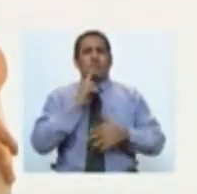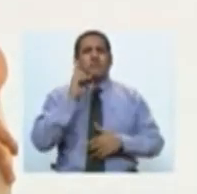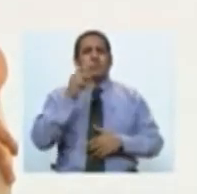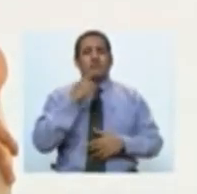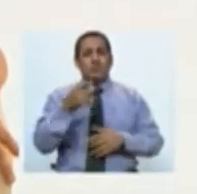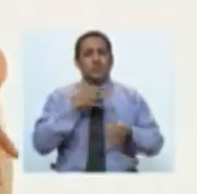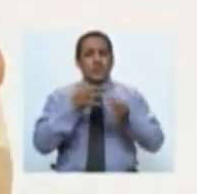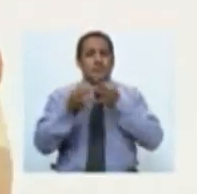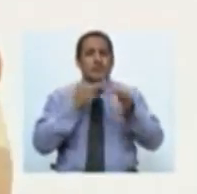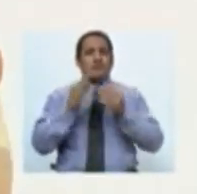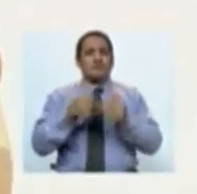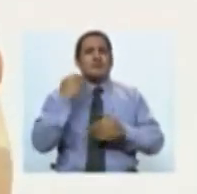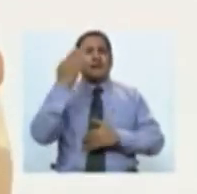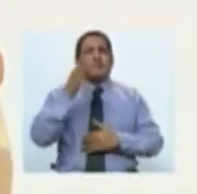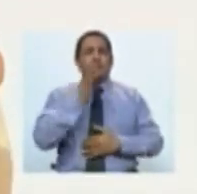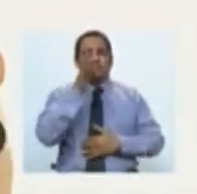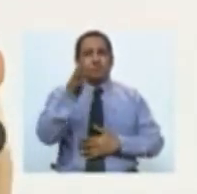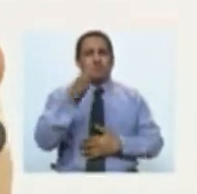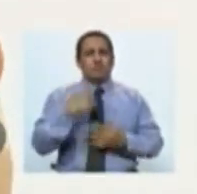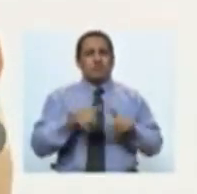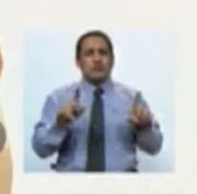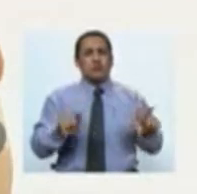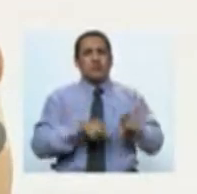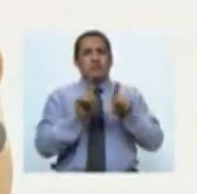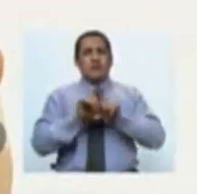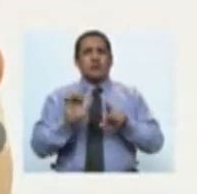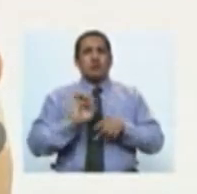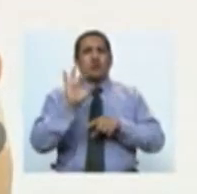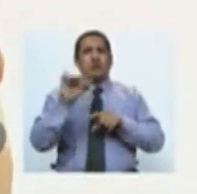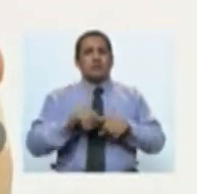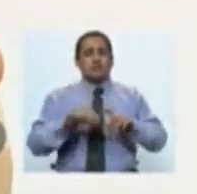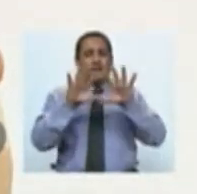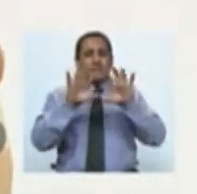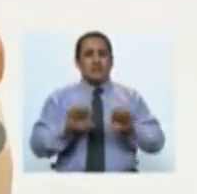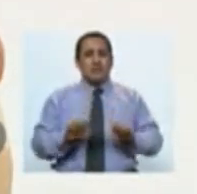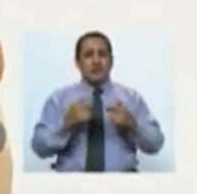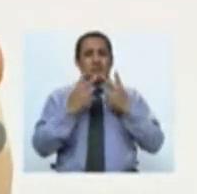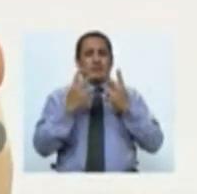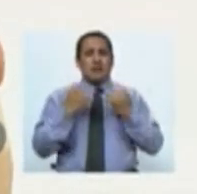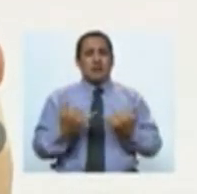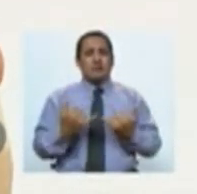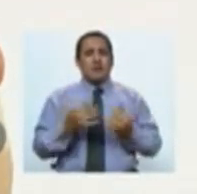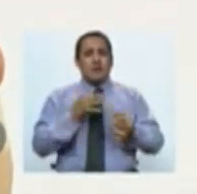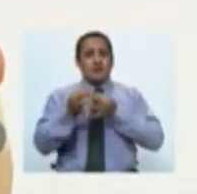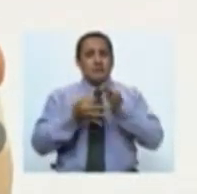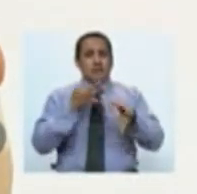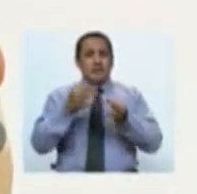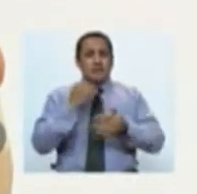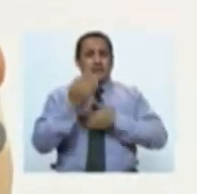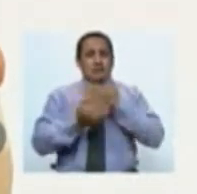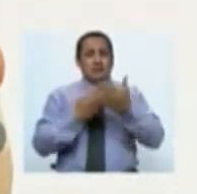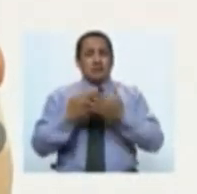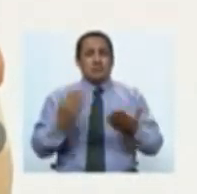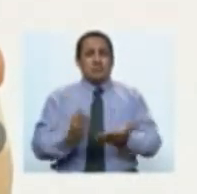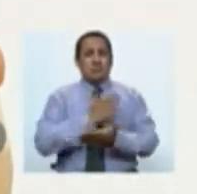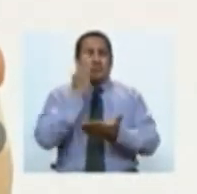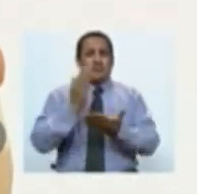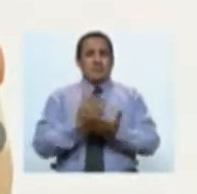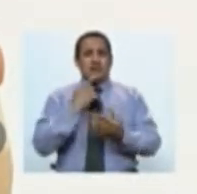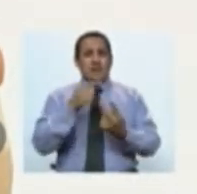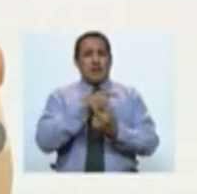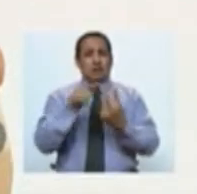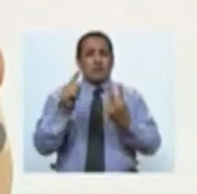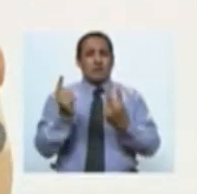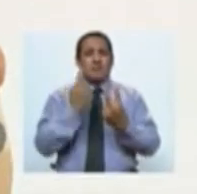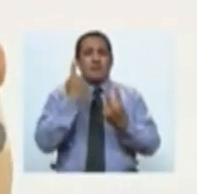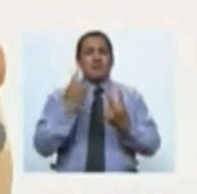docente, pero eso será, pues, como usted dice, más a futuro. Pero en todo caso, ese es otro tipo de evaluación. Ahorita las que están suscitando conflictos son las